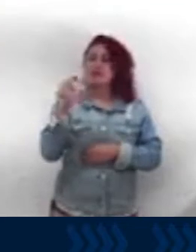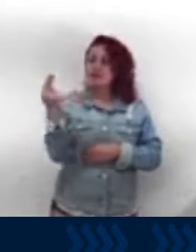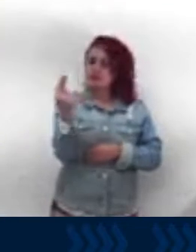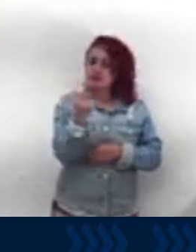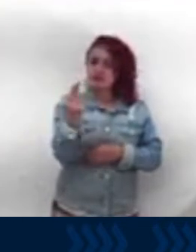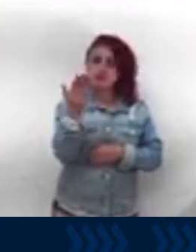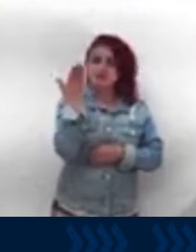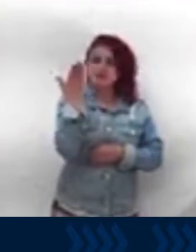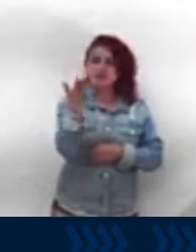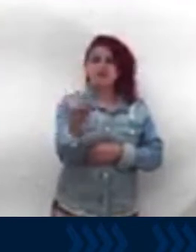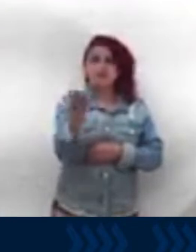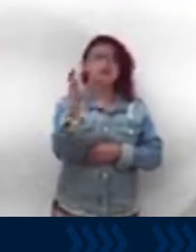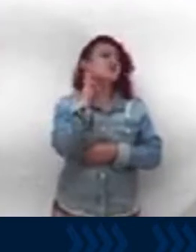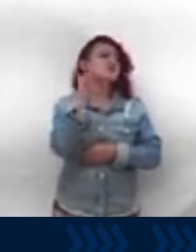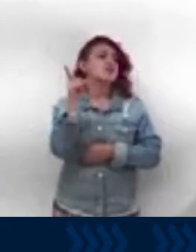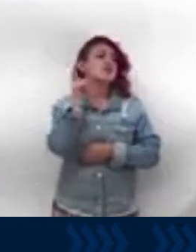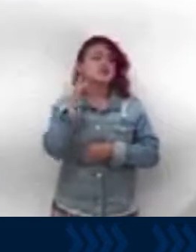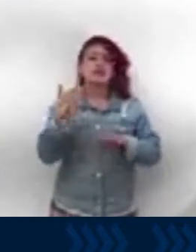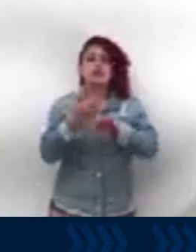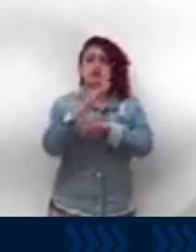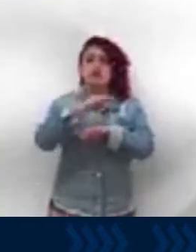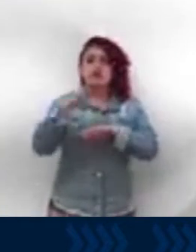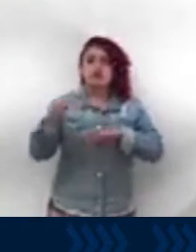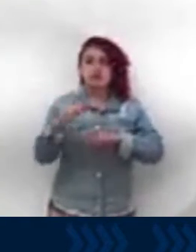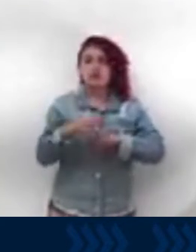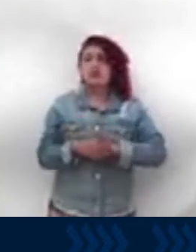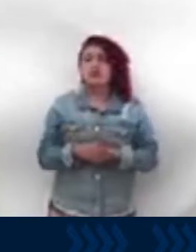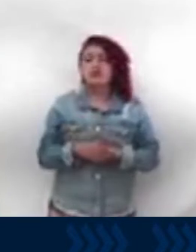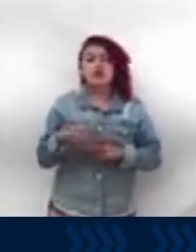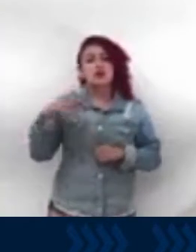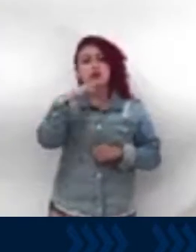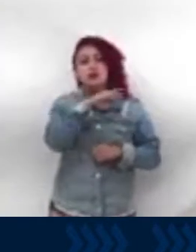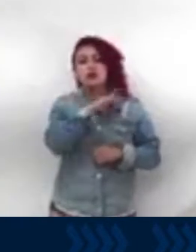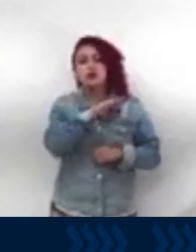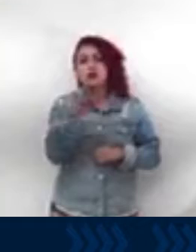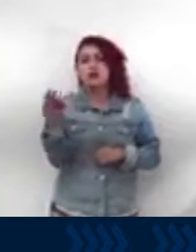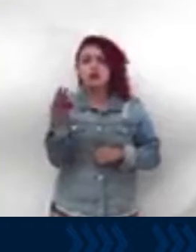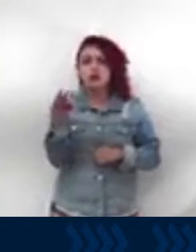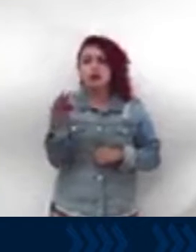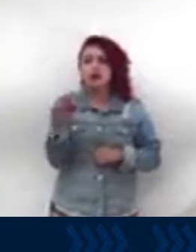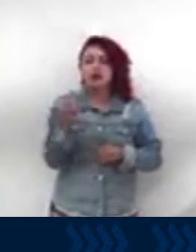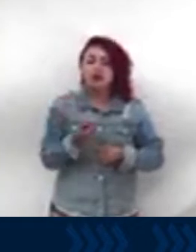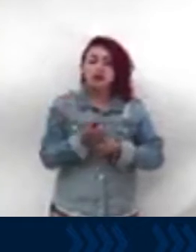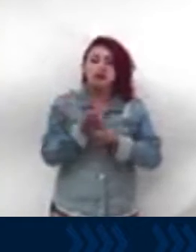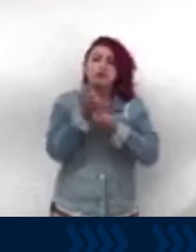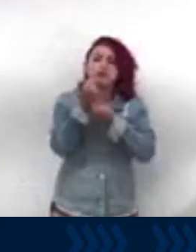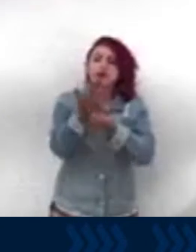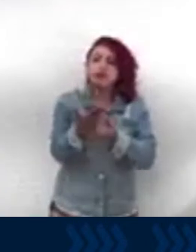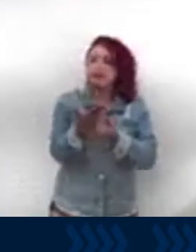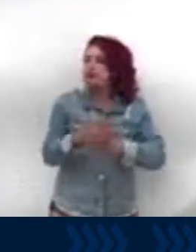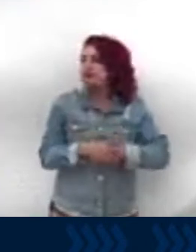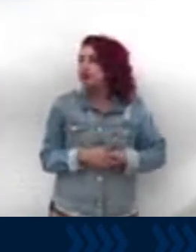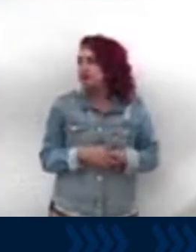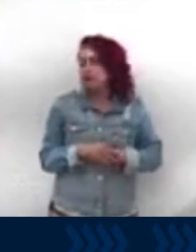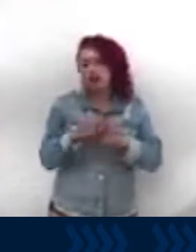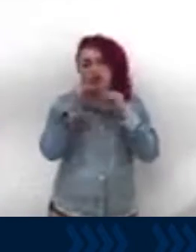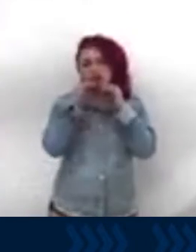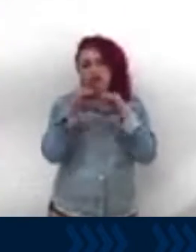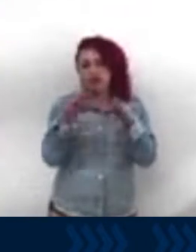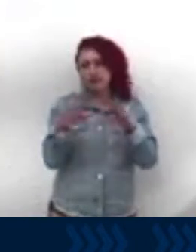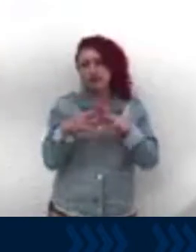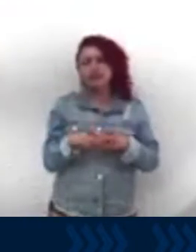urgimos al Congreso de Michoacán a que pronto pueda ya manifestarse,